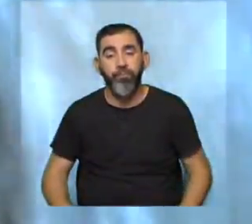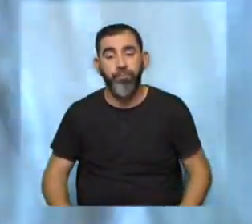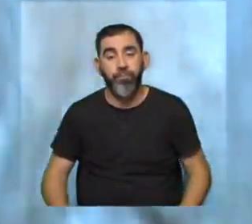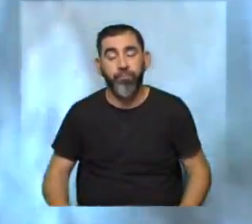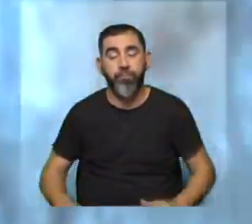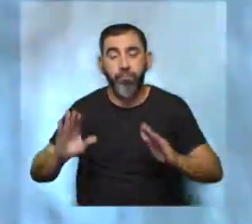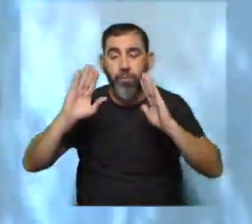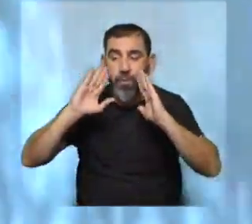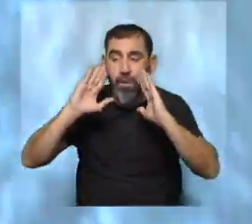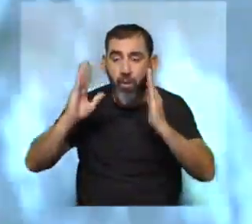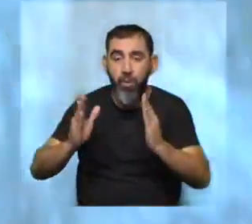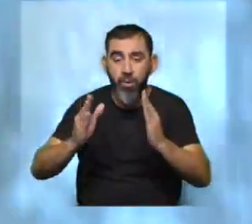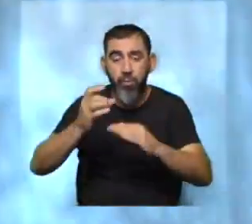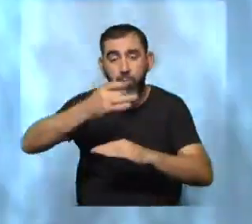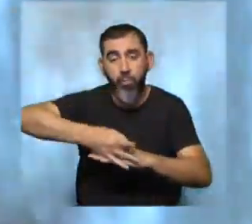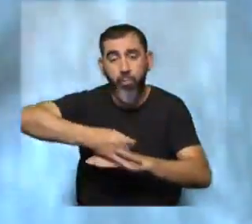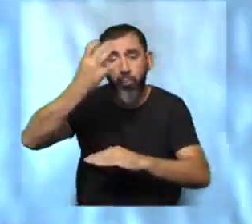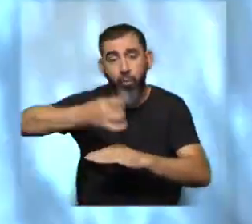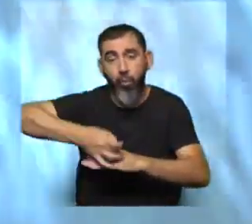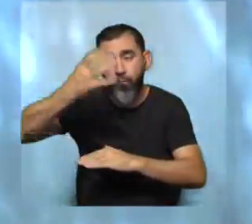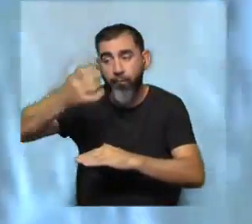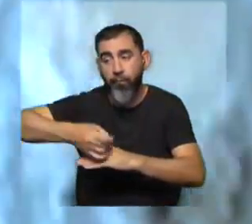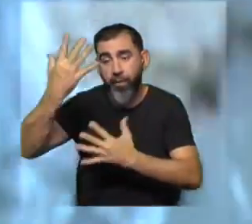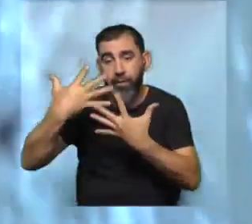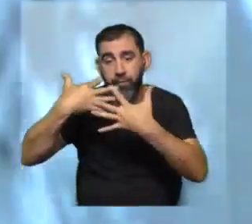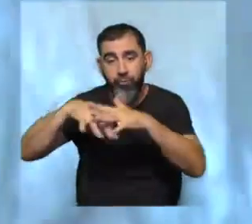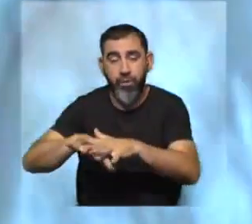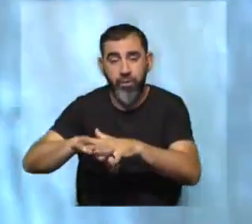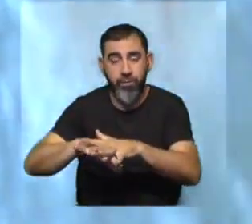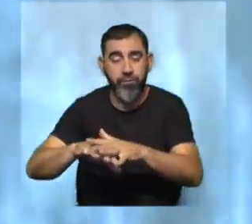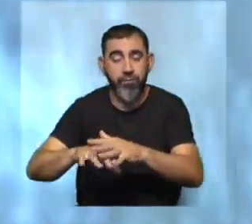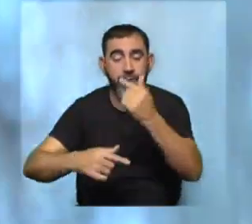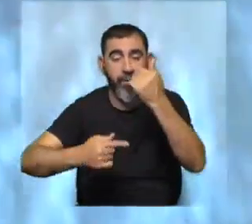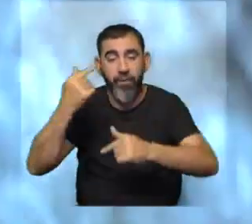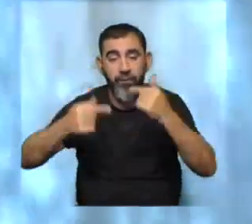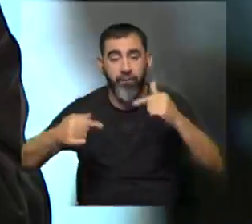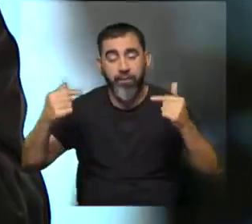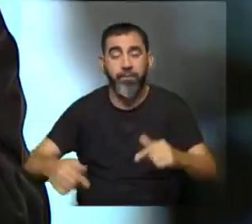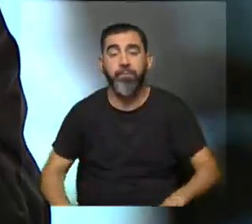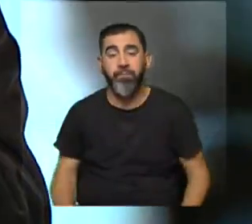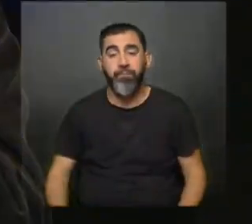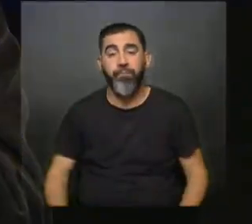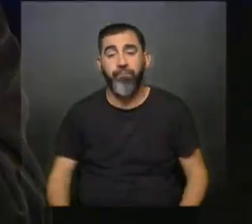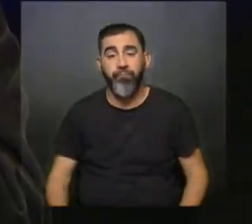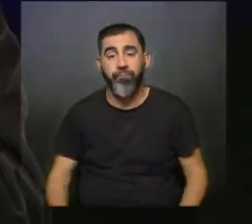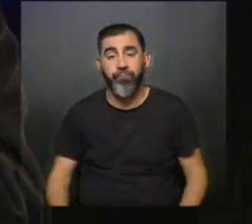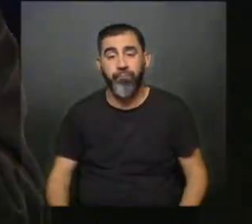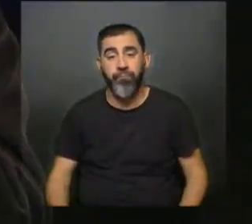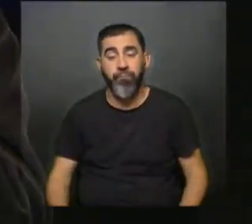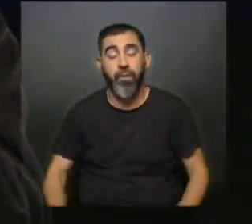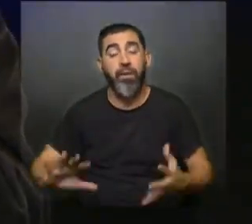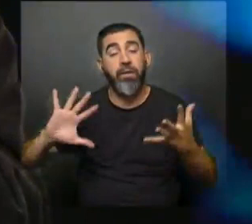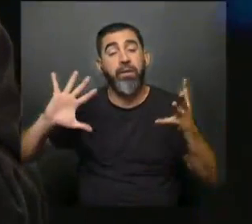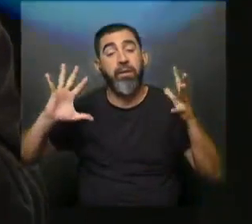abordaje totalmente interdisciplinario, ¿no? Ahí confluyen, vos nombraste 6, 7 disciplinas como al pasar. Sin duda. Estudio del